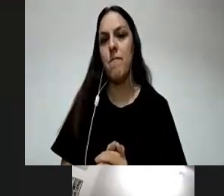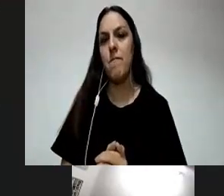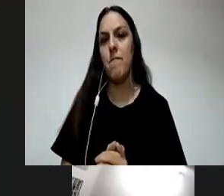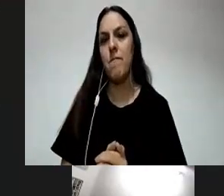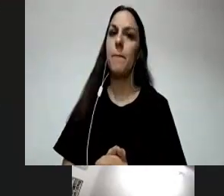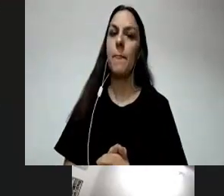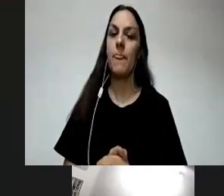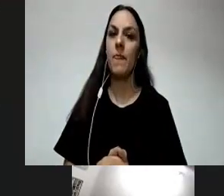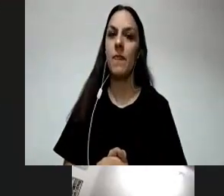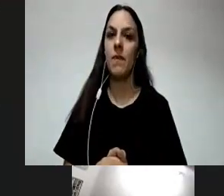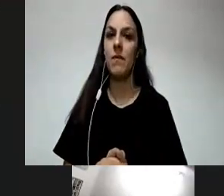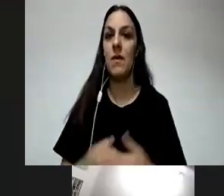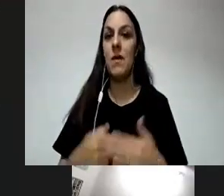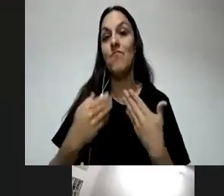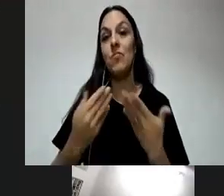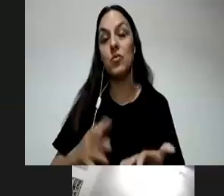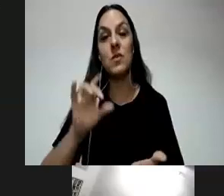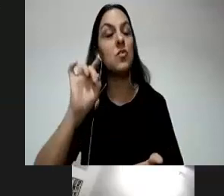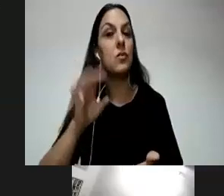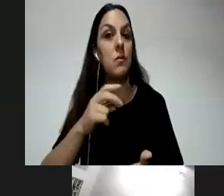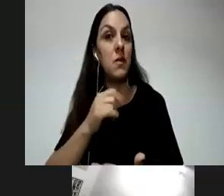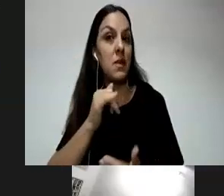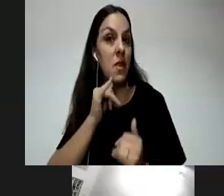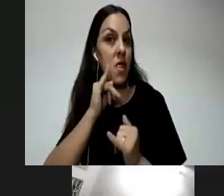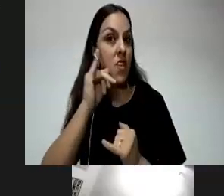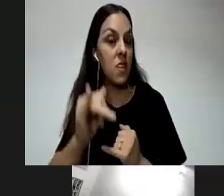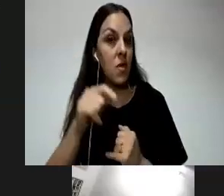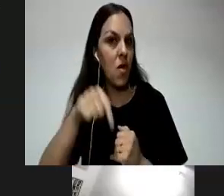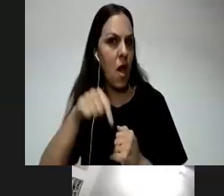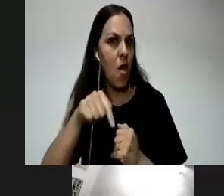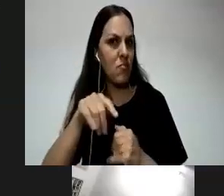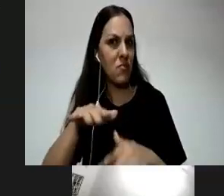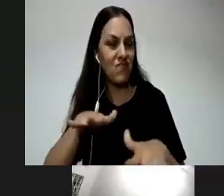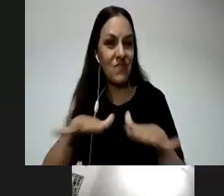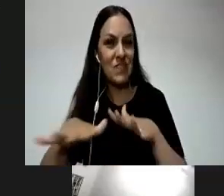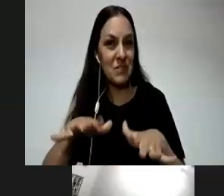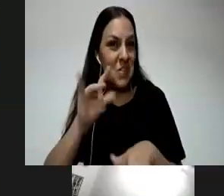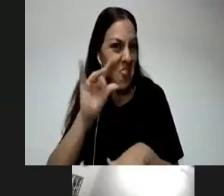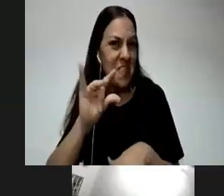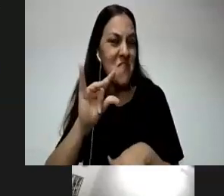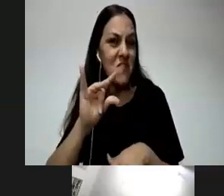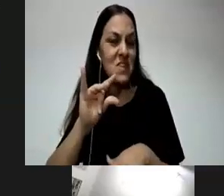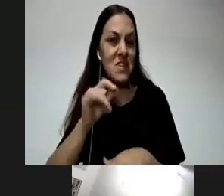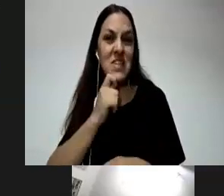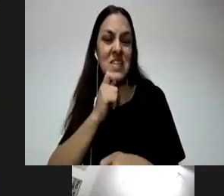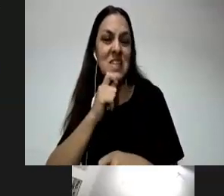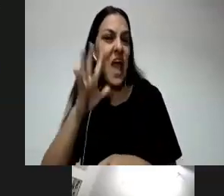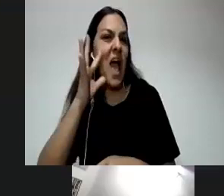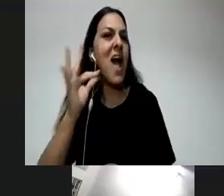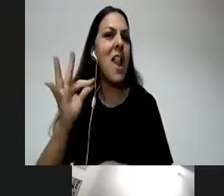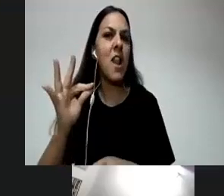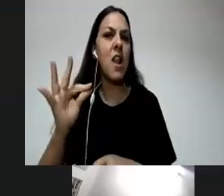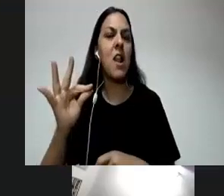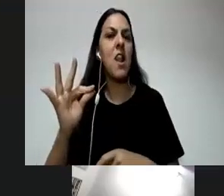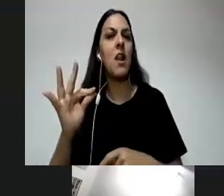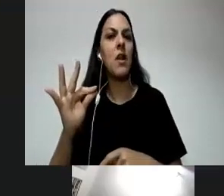déjenme decirle esto, que esta crisis que estamos viviendo, si hay algún rasgo o algún elemento